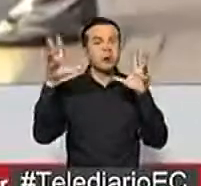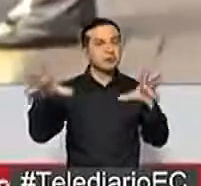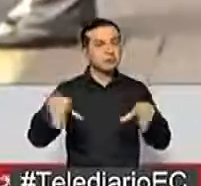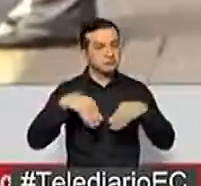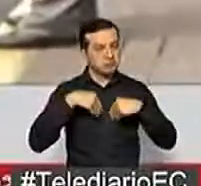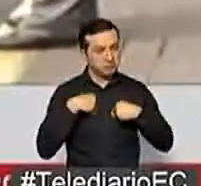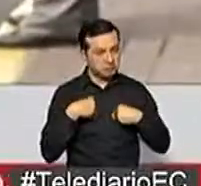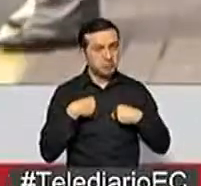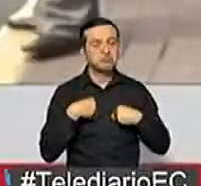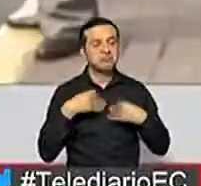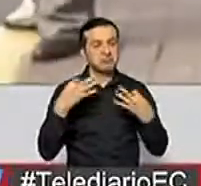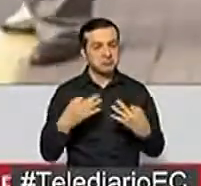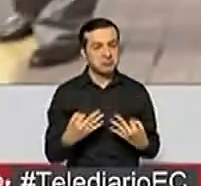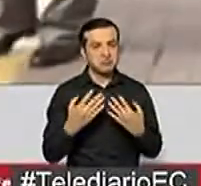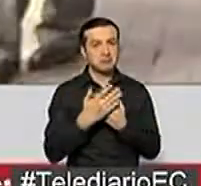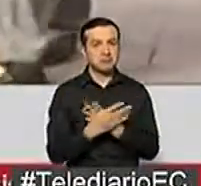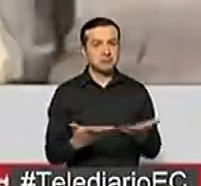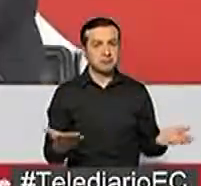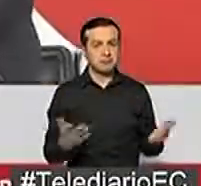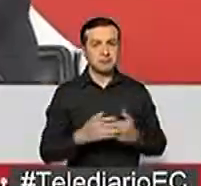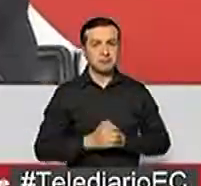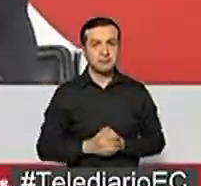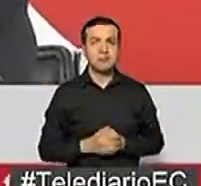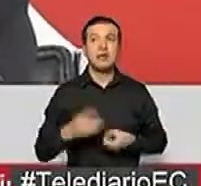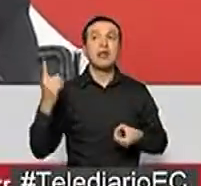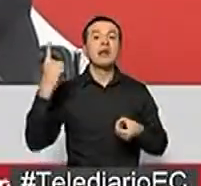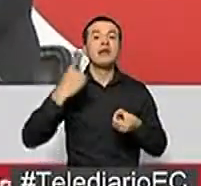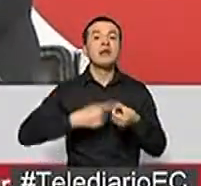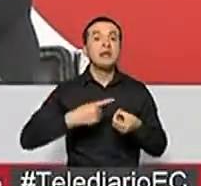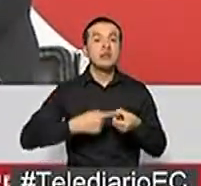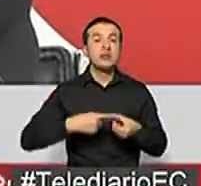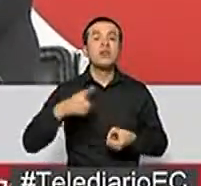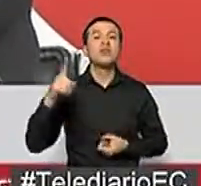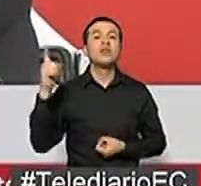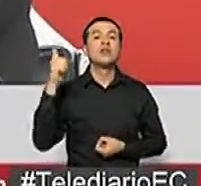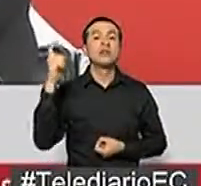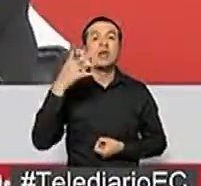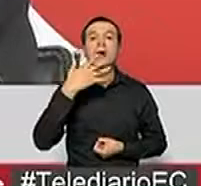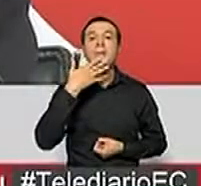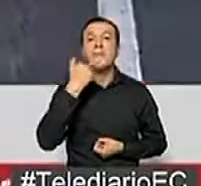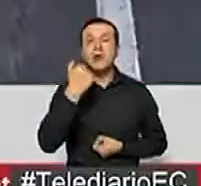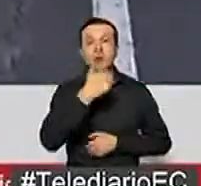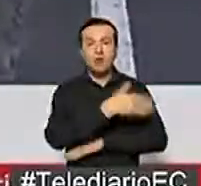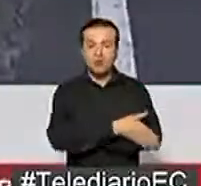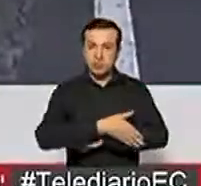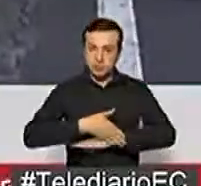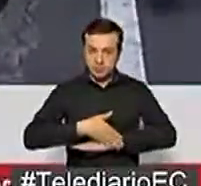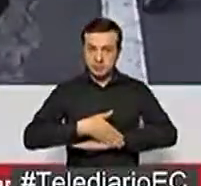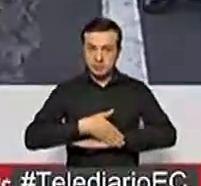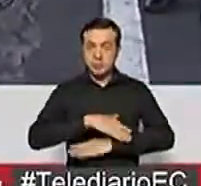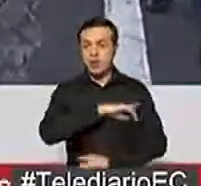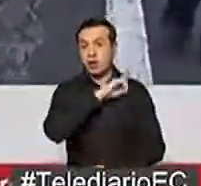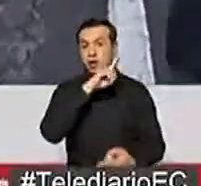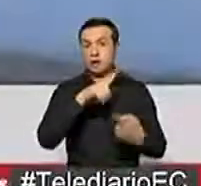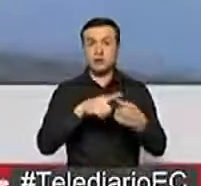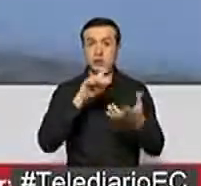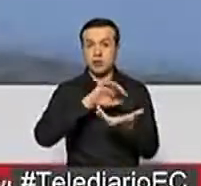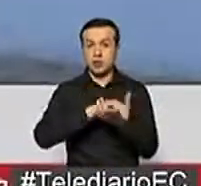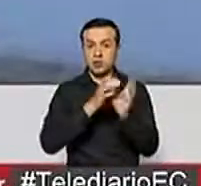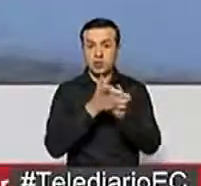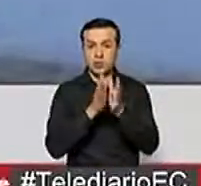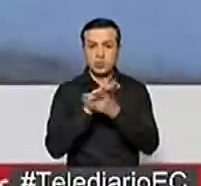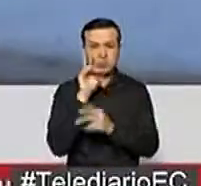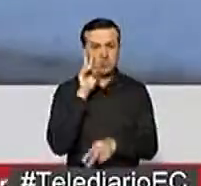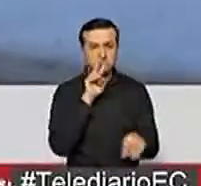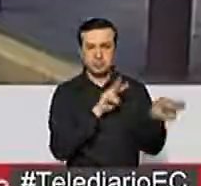y acatarán formar parte de esta disposición. Quito necesita mejores vías. A finales de noviembre se hará una evaluación y